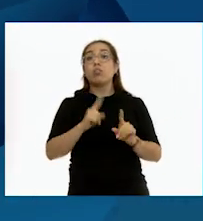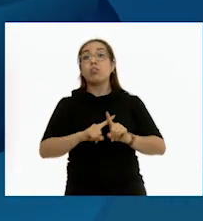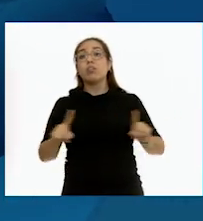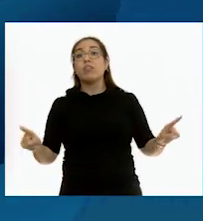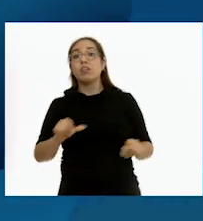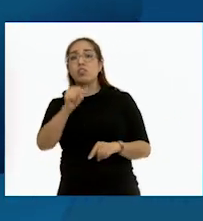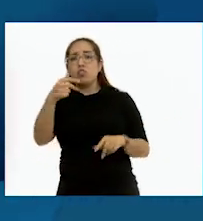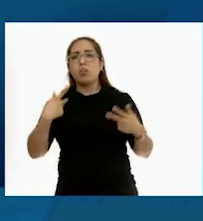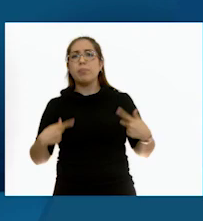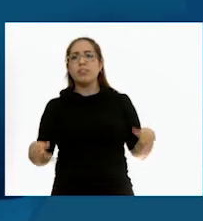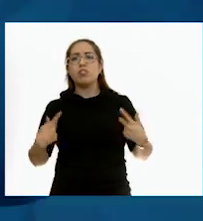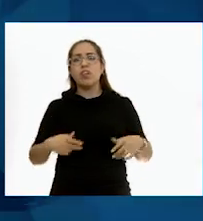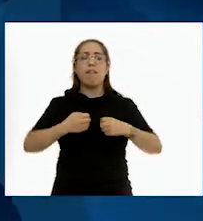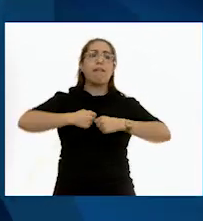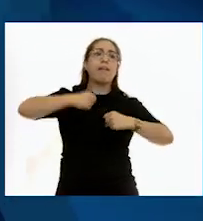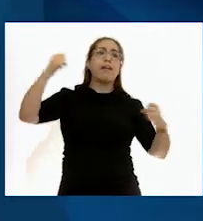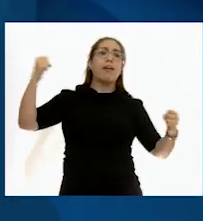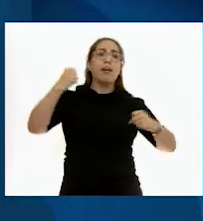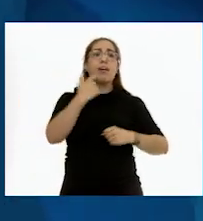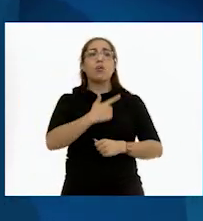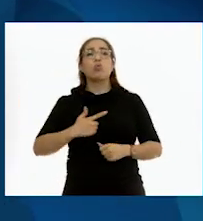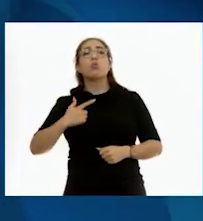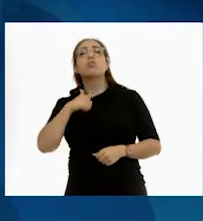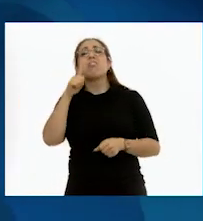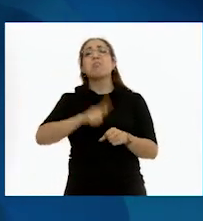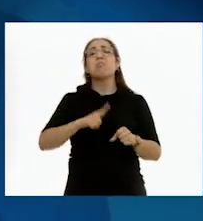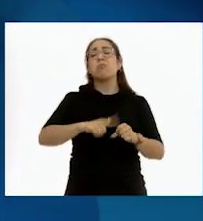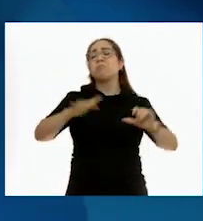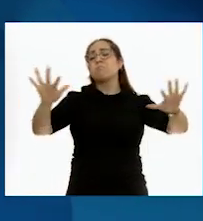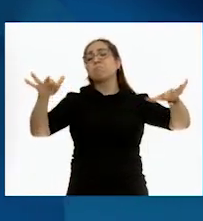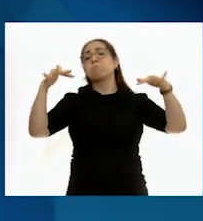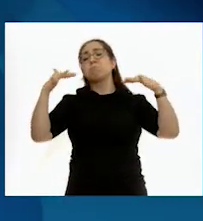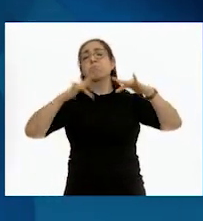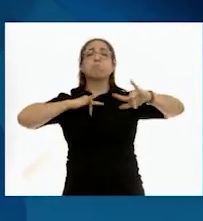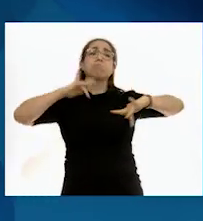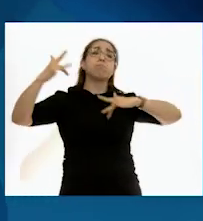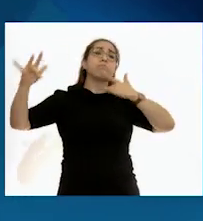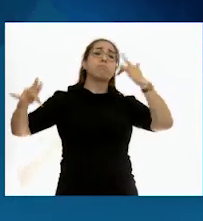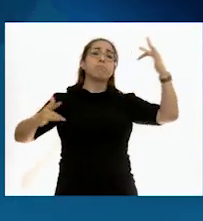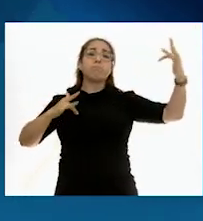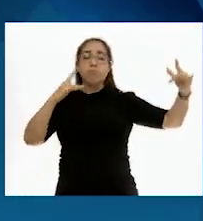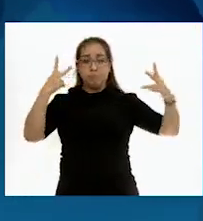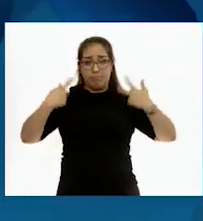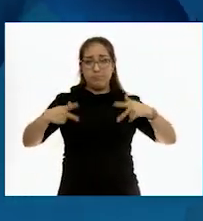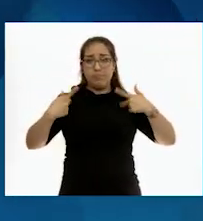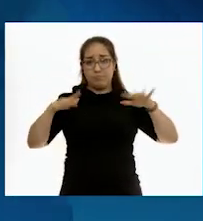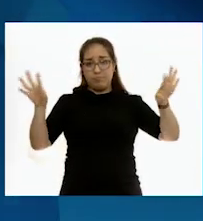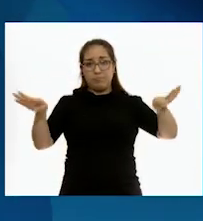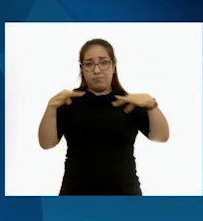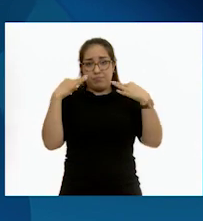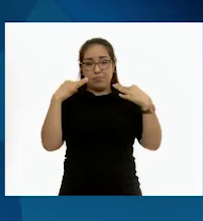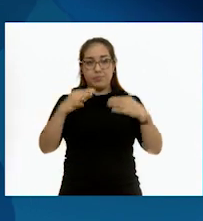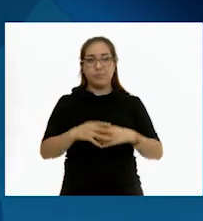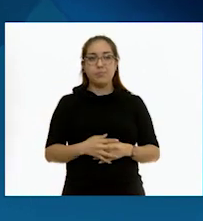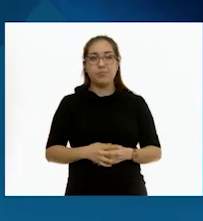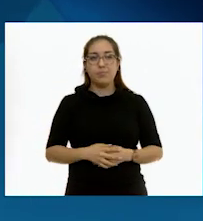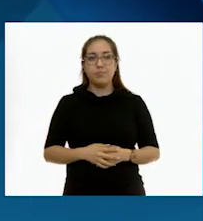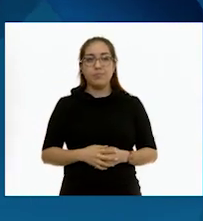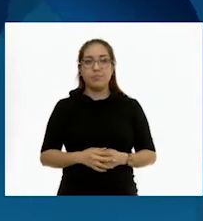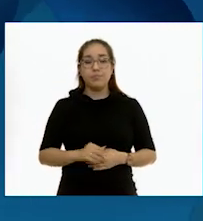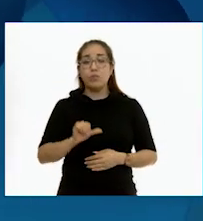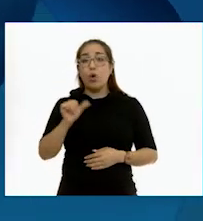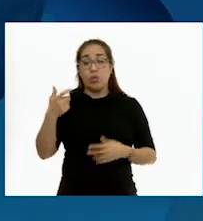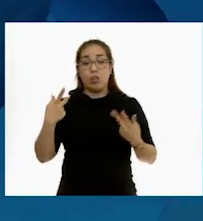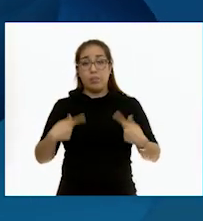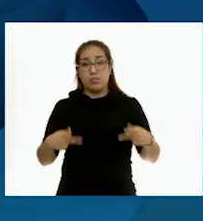personaje audaz y extrovertido sí podría usar ropa que destaque claramente su presencia entre los demás. Un personaje acaudalado no